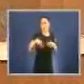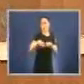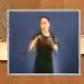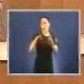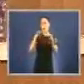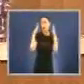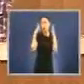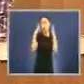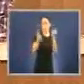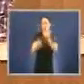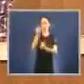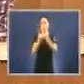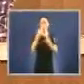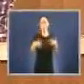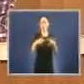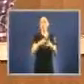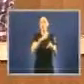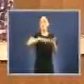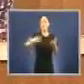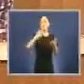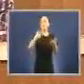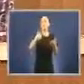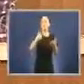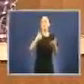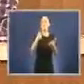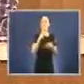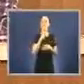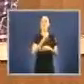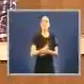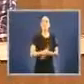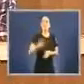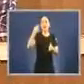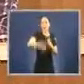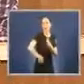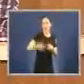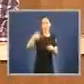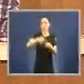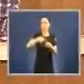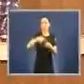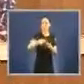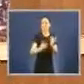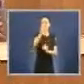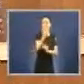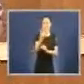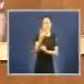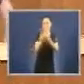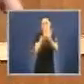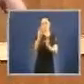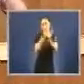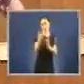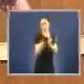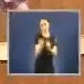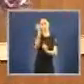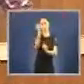e Social de Galicia, que di que a electricidade, o gas e combustible subiron un 31%, tamén moitas veces